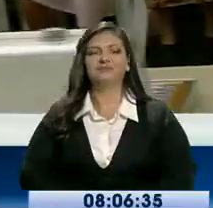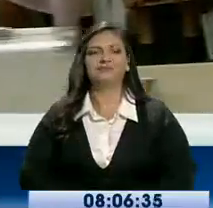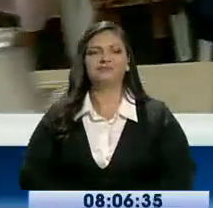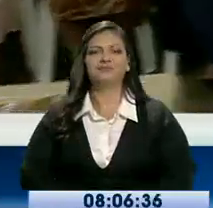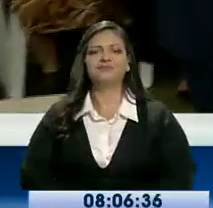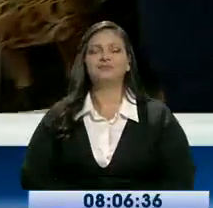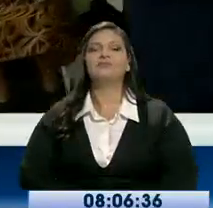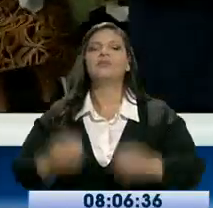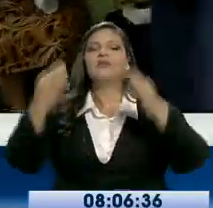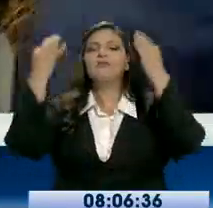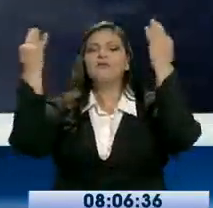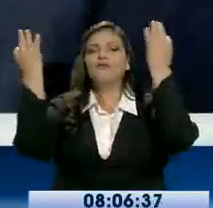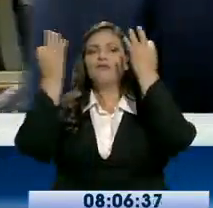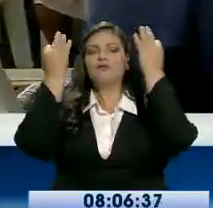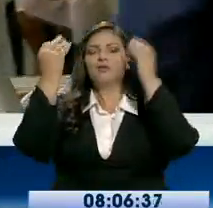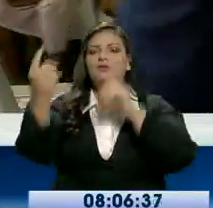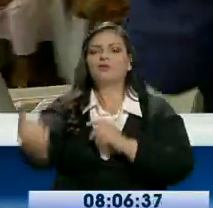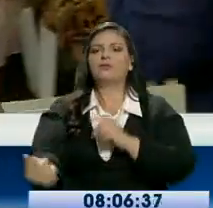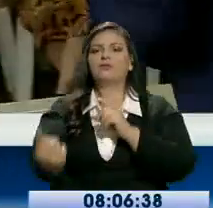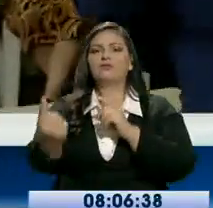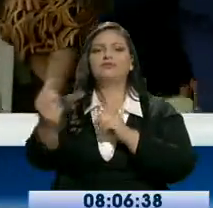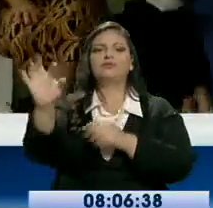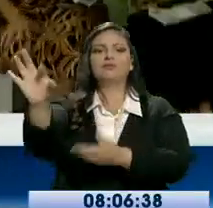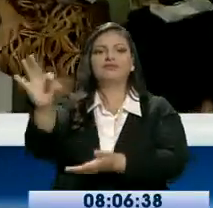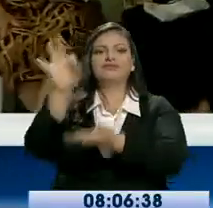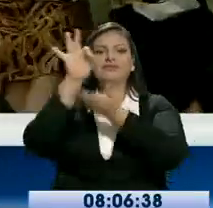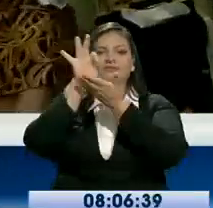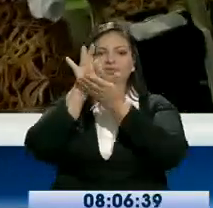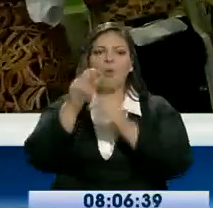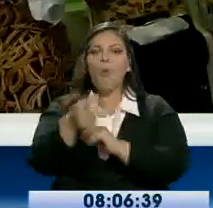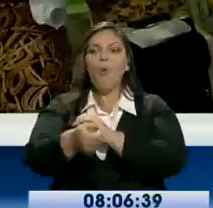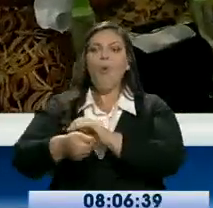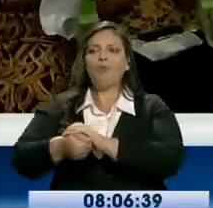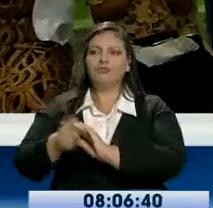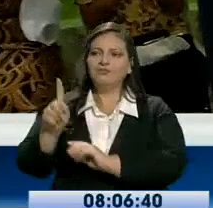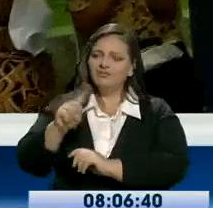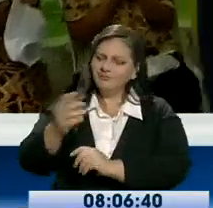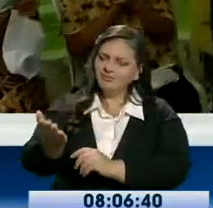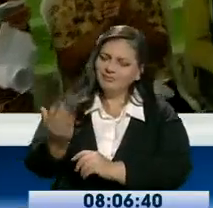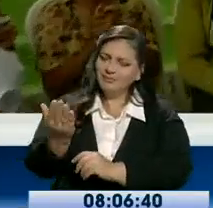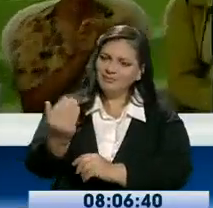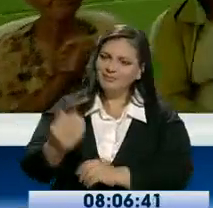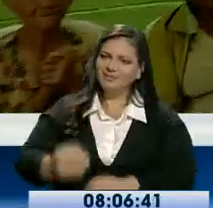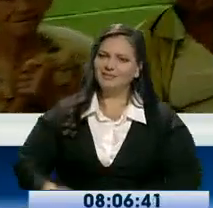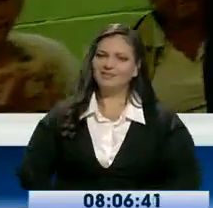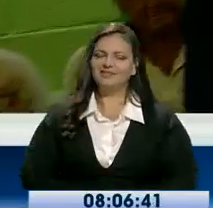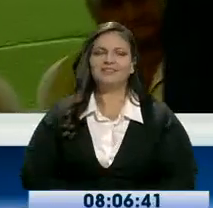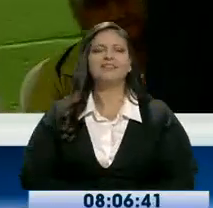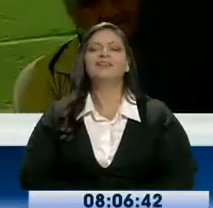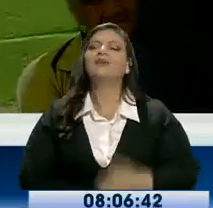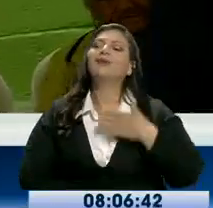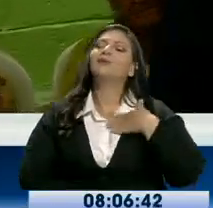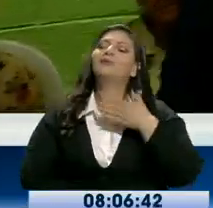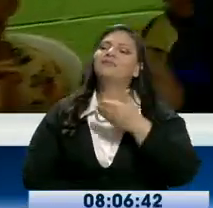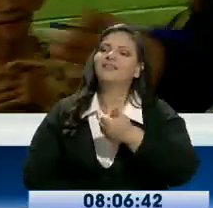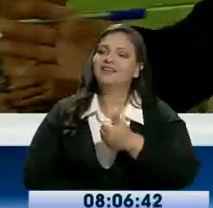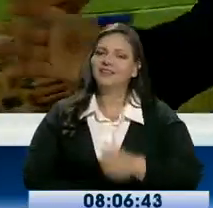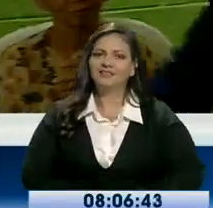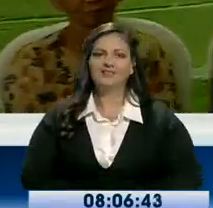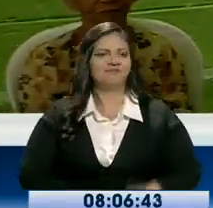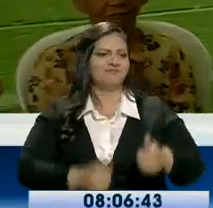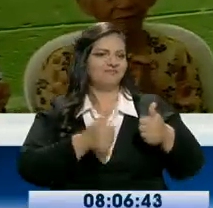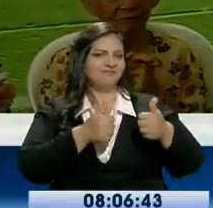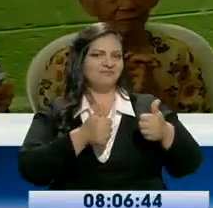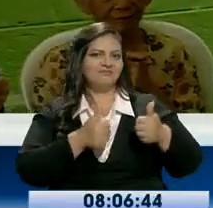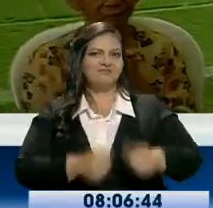por la fundación? Venga acá, véngase acá, no se me corra, no se me corra. ¿Cómo estamos? ¿Cómo muy, bien, muy bien, muy bien, muy bien. Estamos aquí